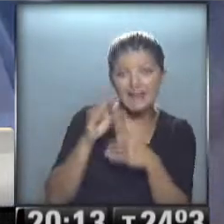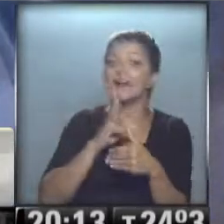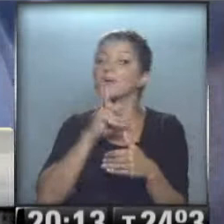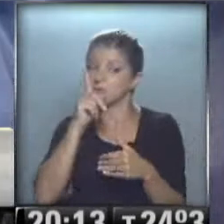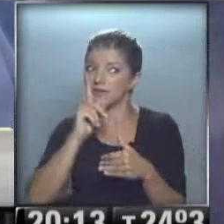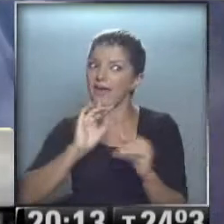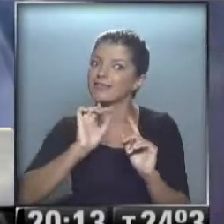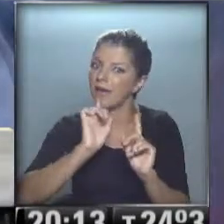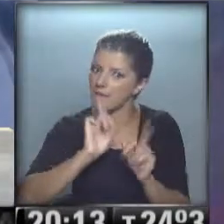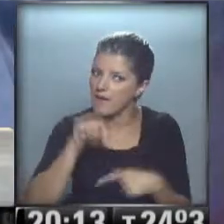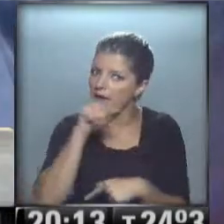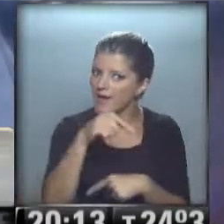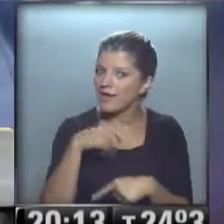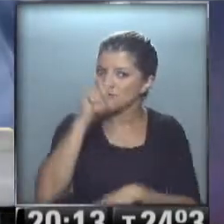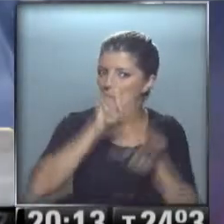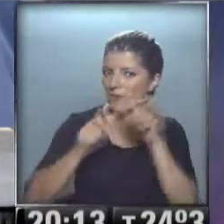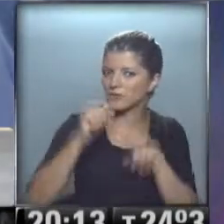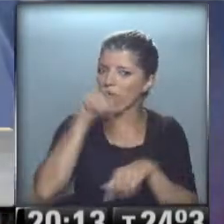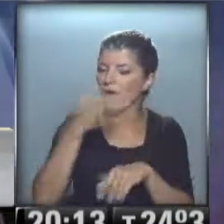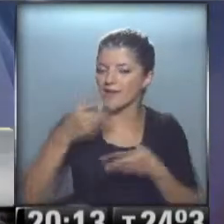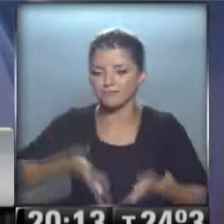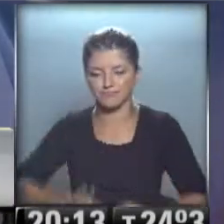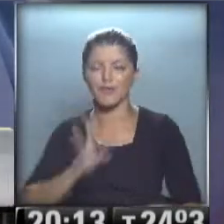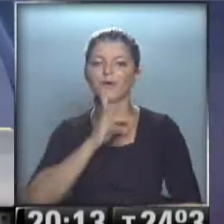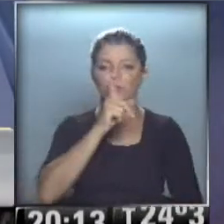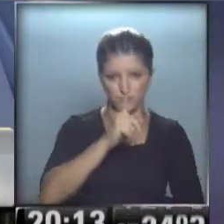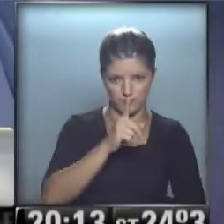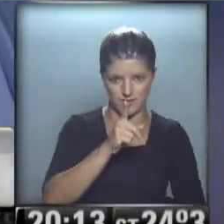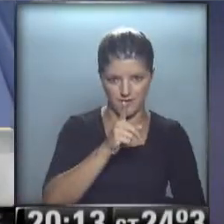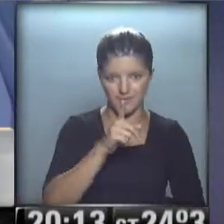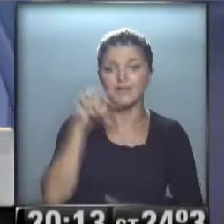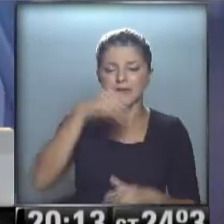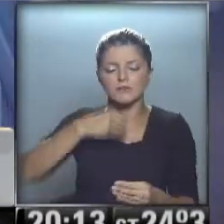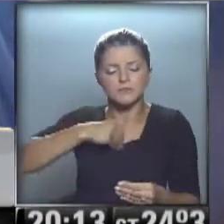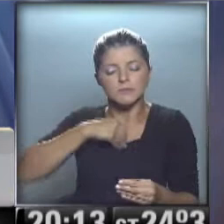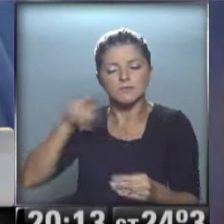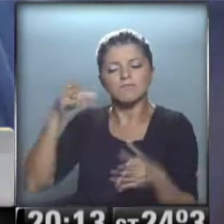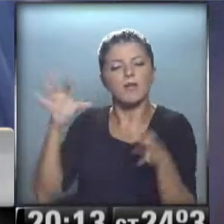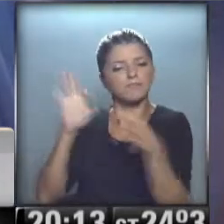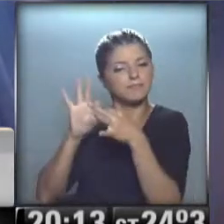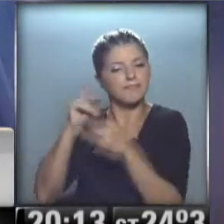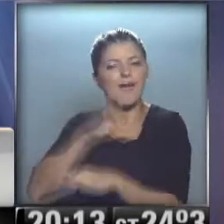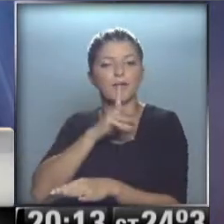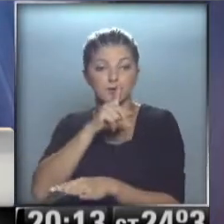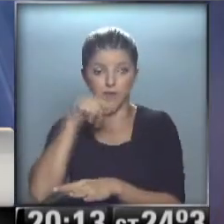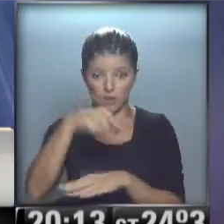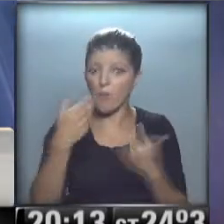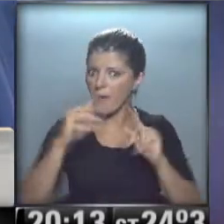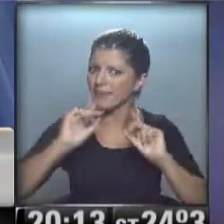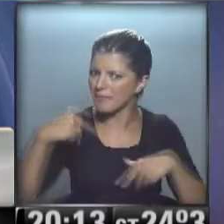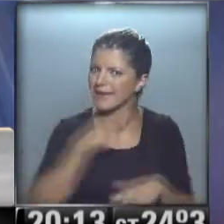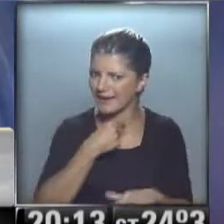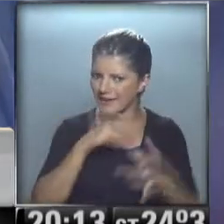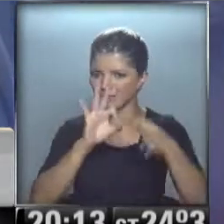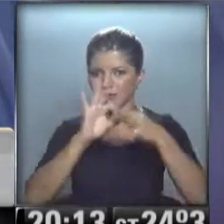tiene mayoría de población rusa, rusoparlante o que se identifica más con Rusia. Y también ellos pueden querer seguir los